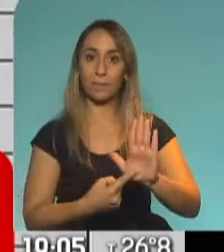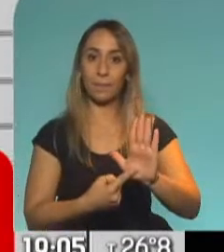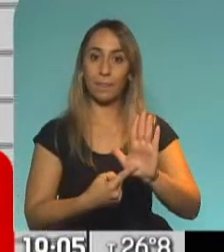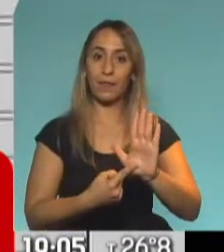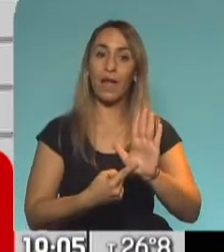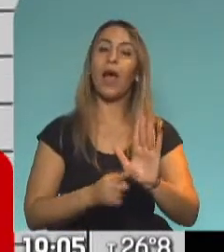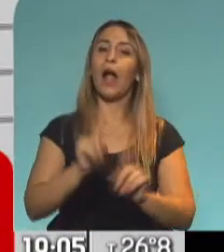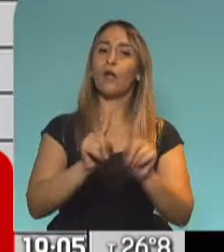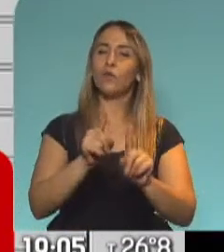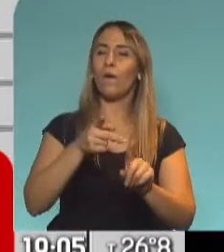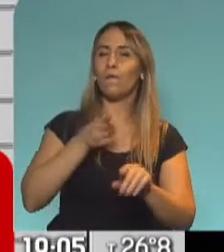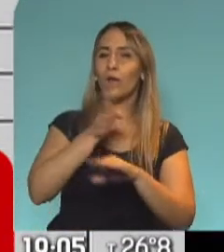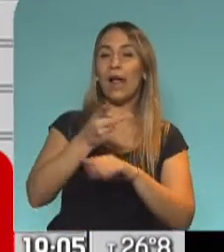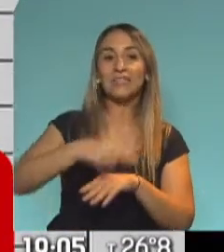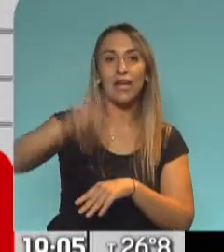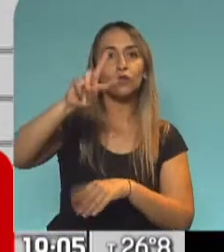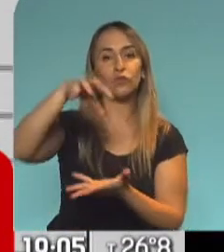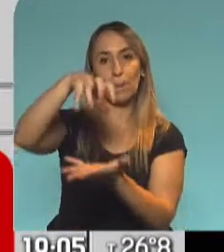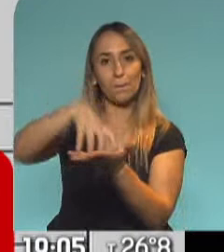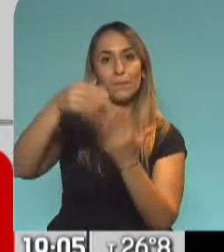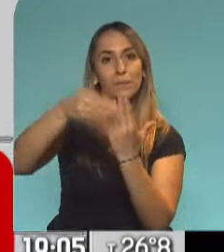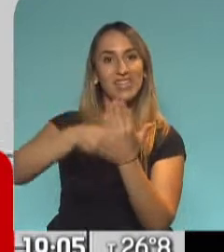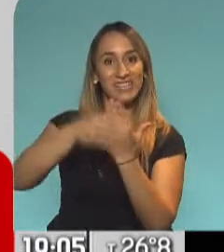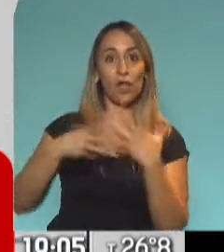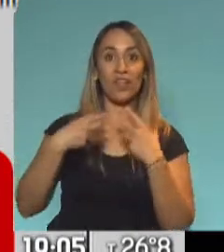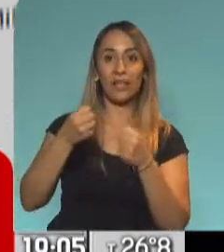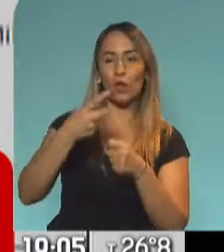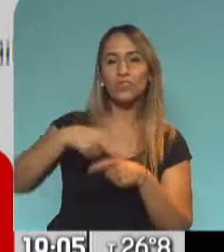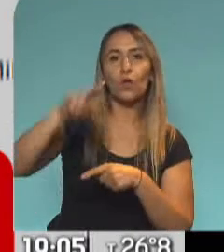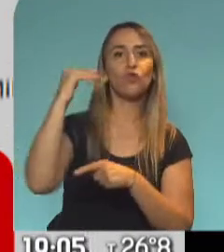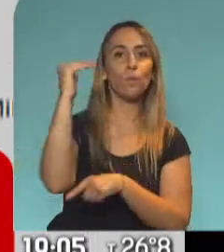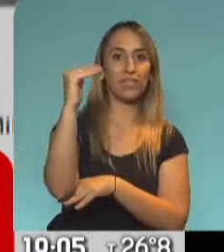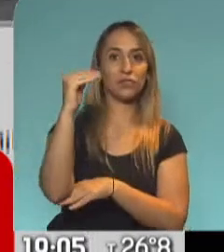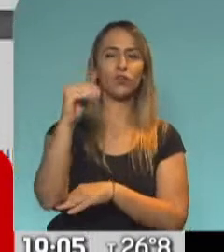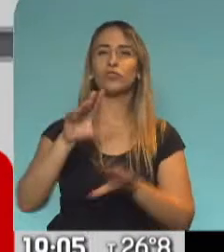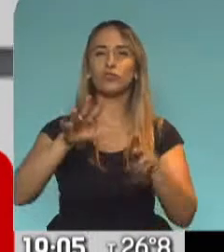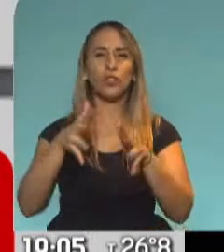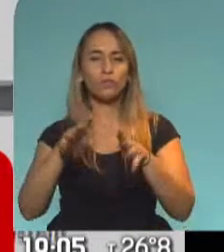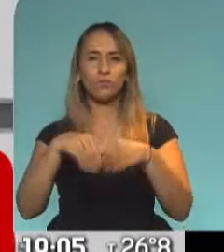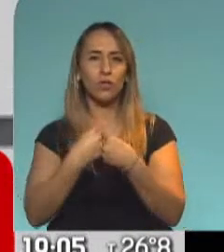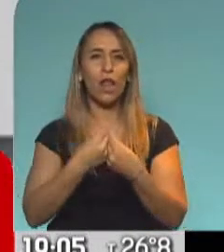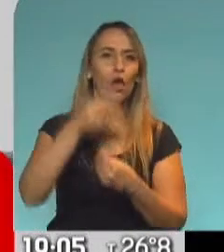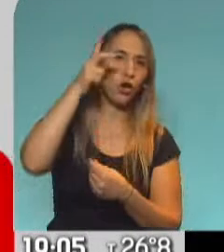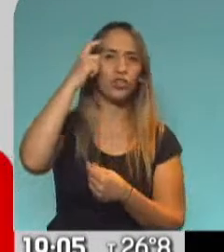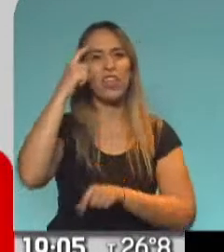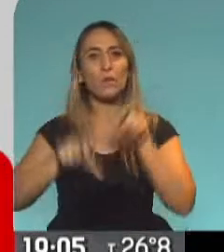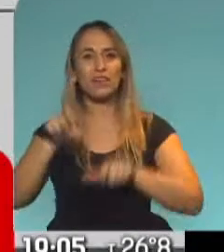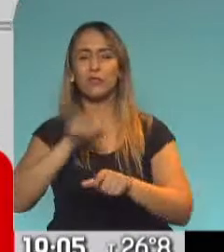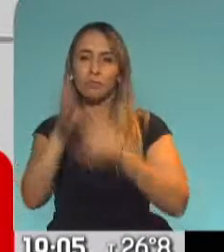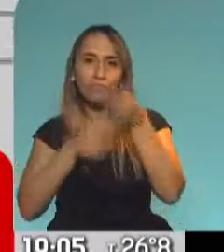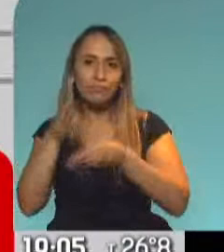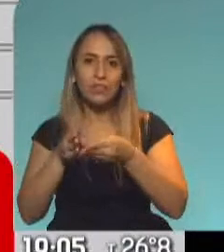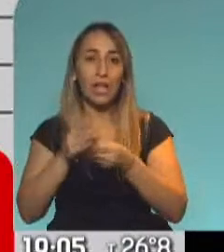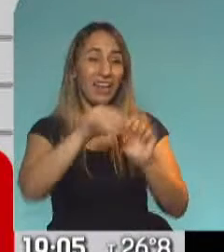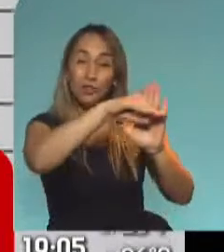segundo piso del Ministerio de Salud son este grupo de 8 o 10 que ya conocimos hasta ahora. El resto fue todo en el Hospital Posadas. A ver, vamos por partes. Vamos